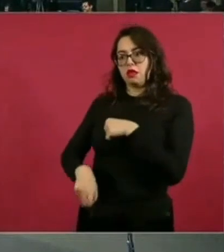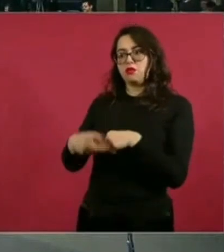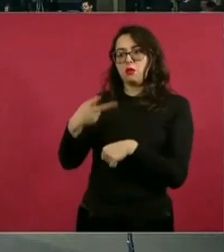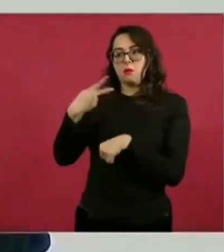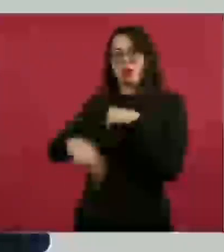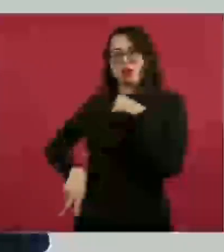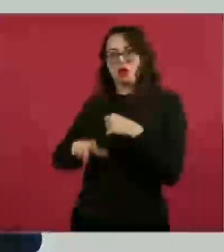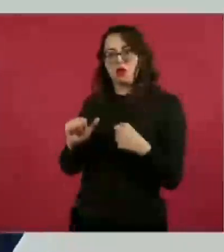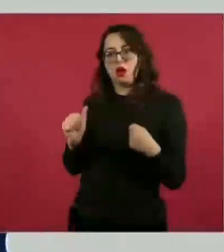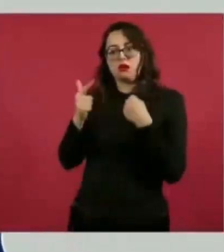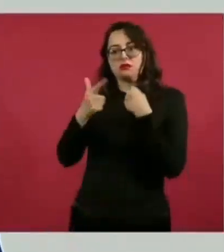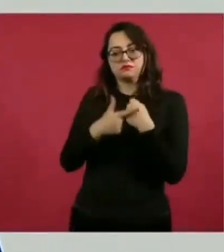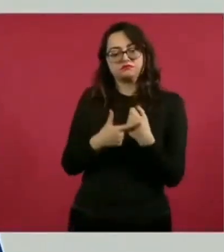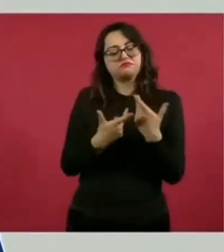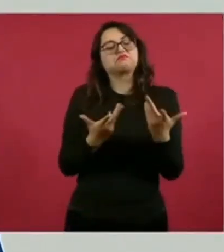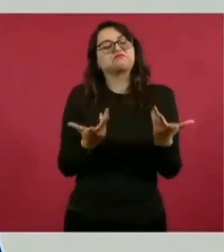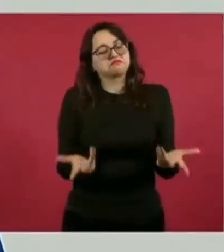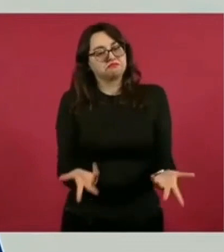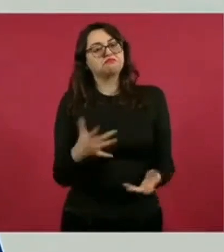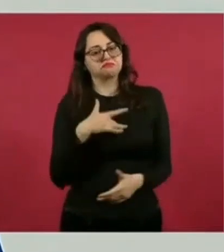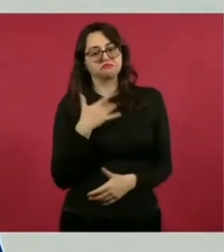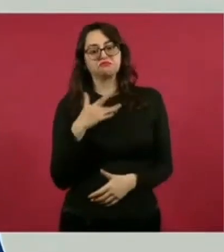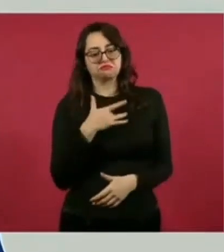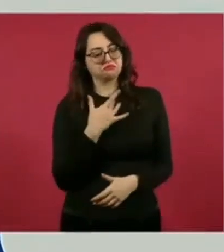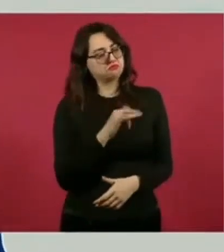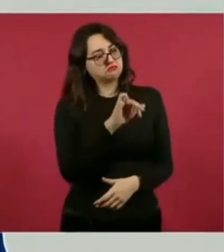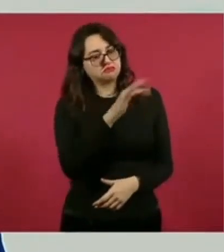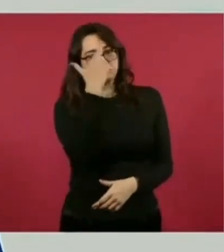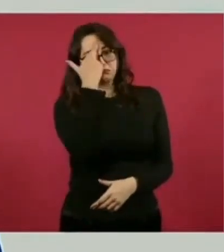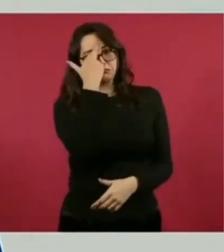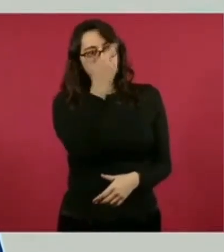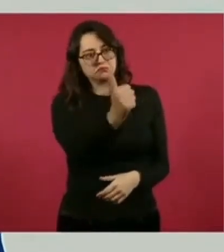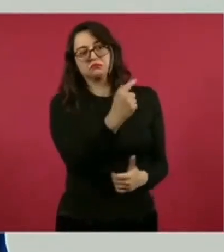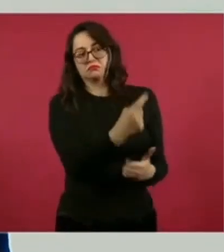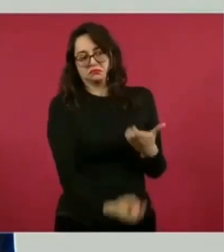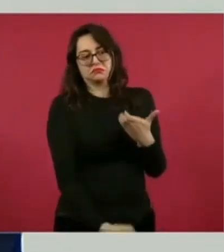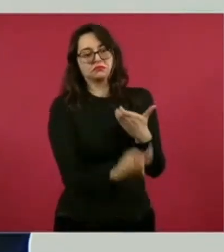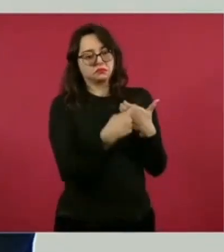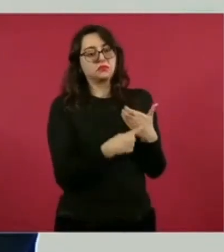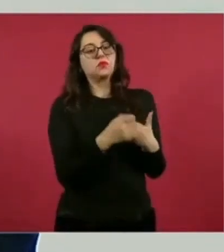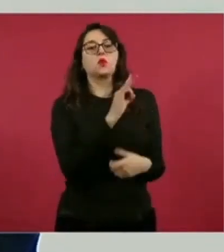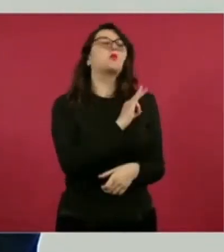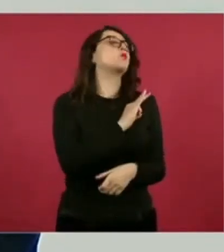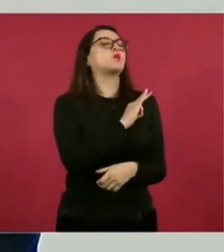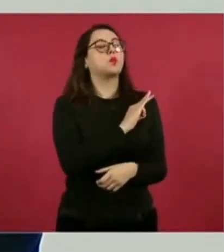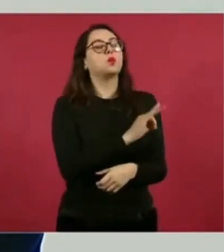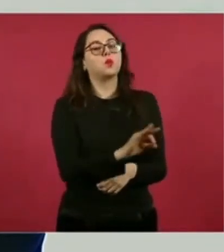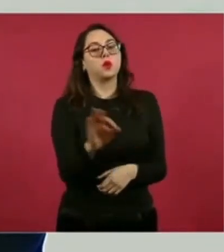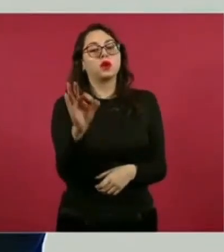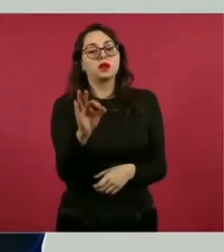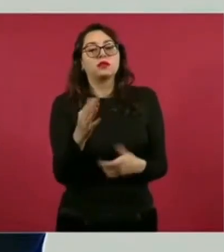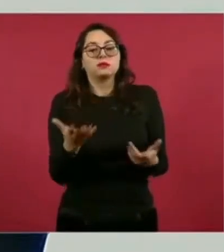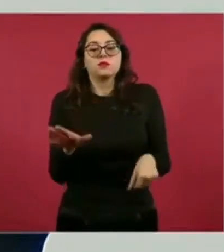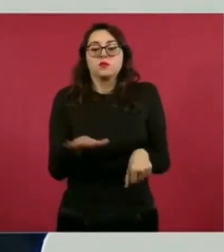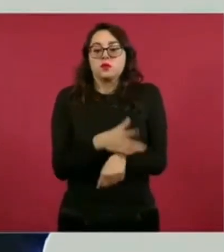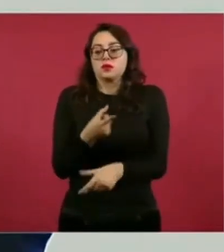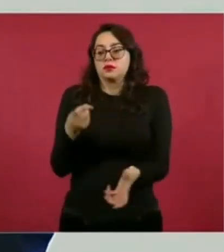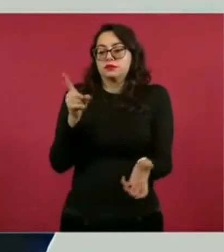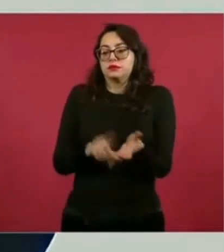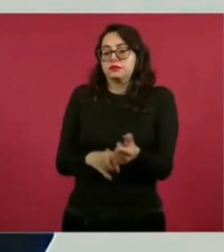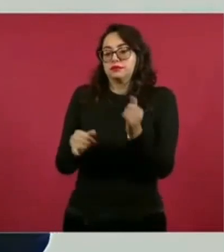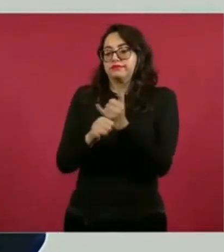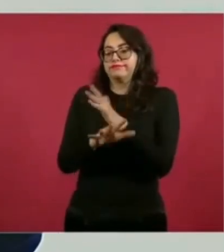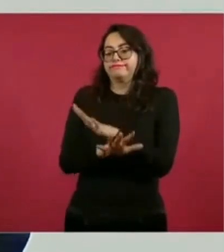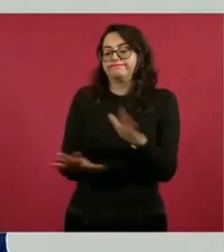ilícito a las bases de datos, a estas bases de datos que se ha precisado y que contienen